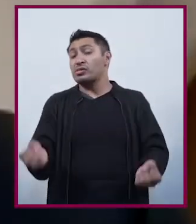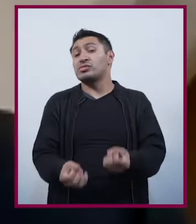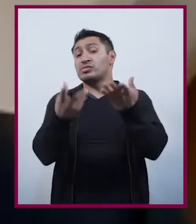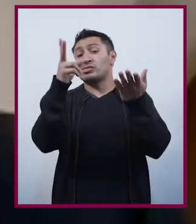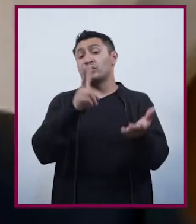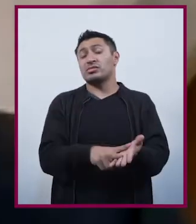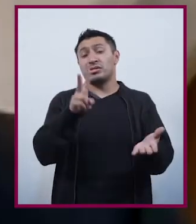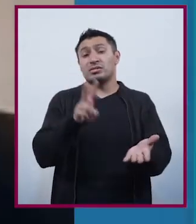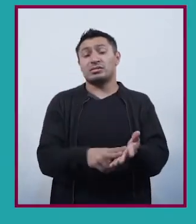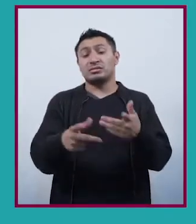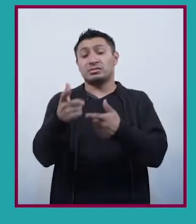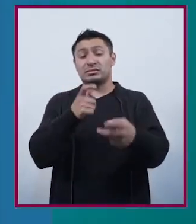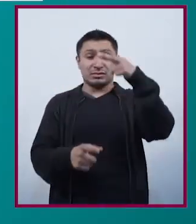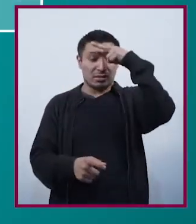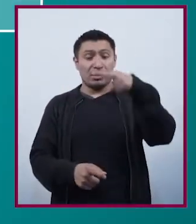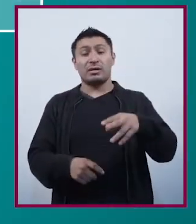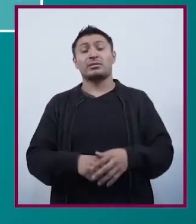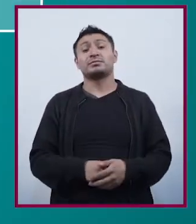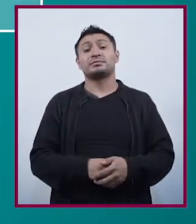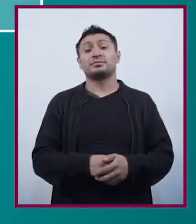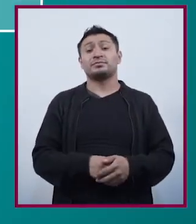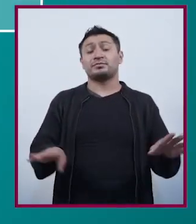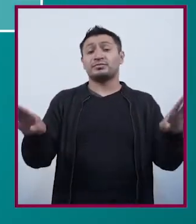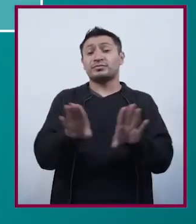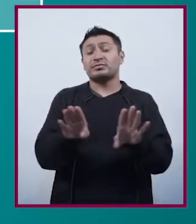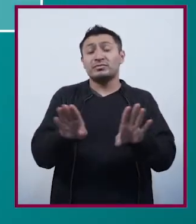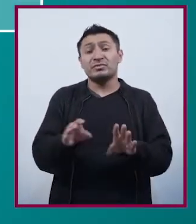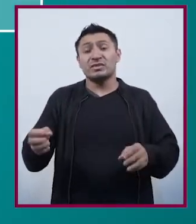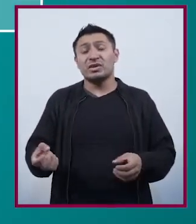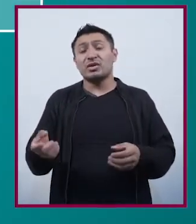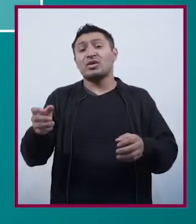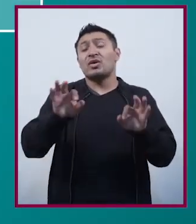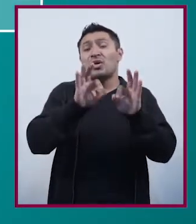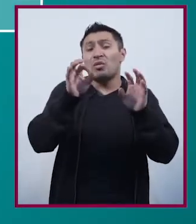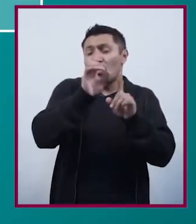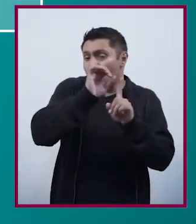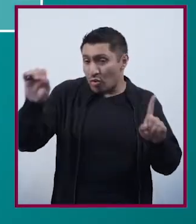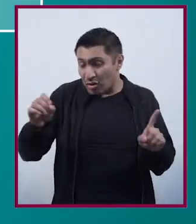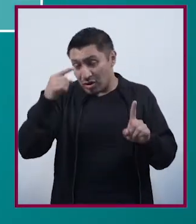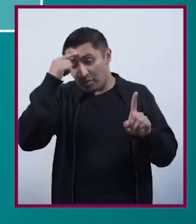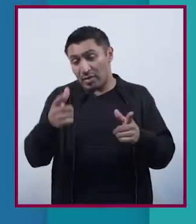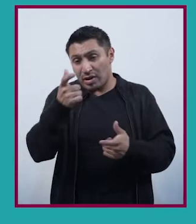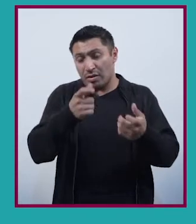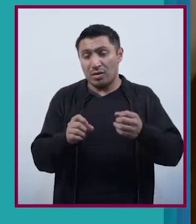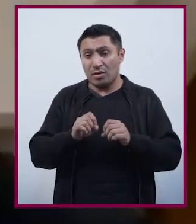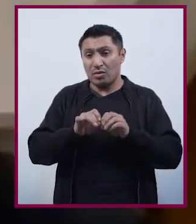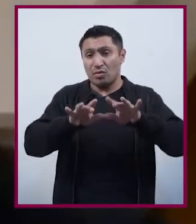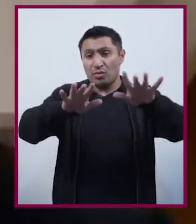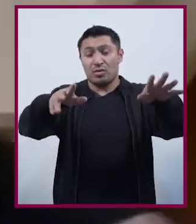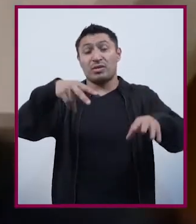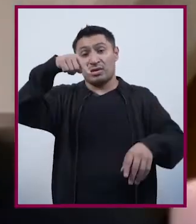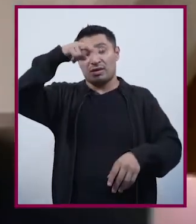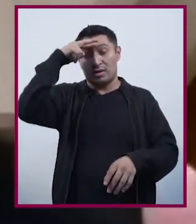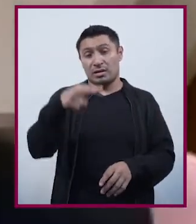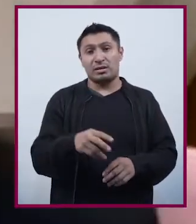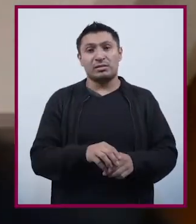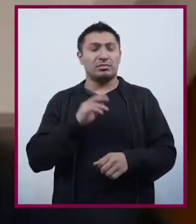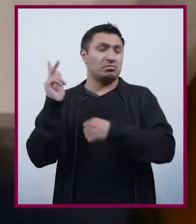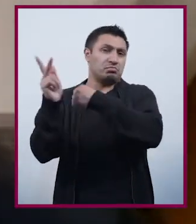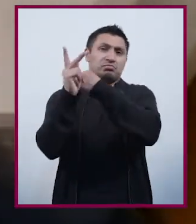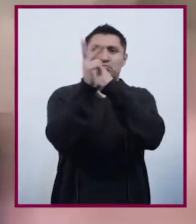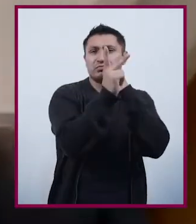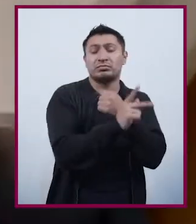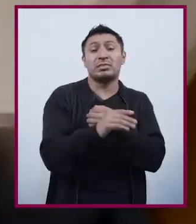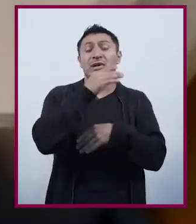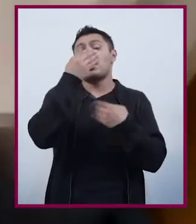la moneda mexicana. ¿Cómo ocurre este proceso de puesta en circulación de las monedas en México? En todo país,